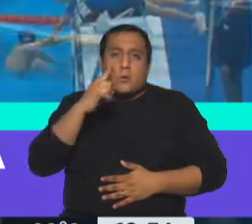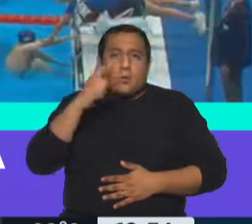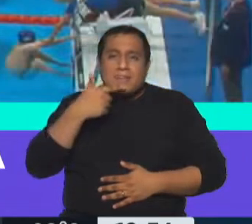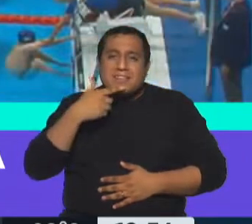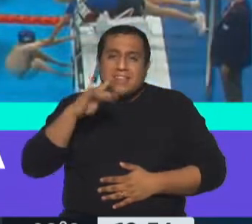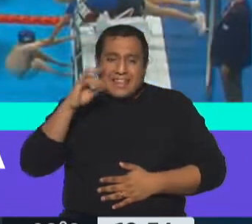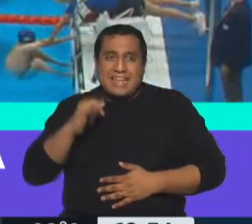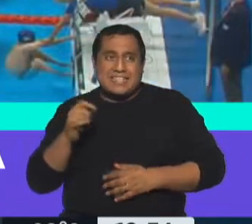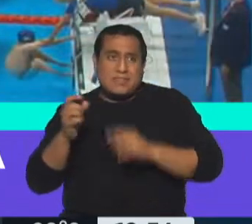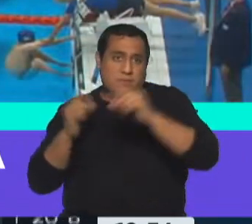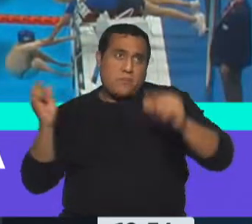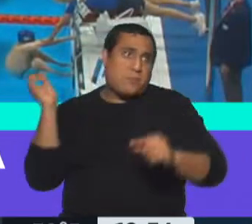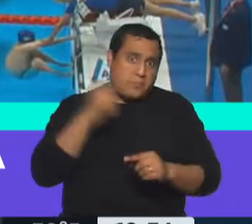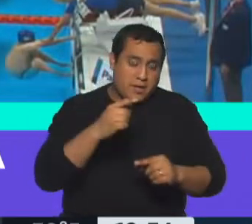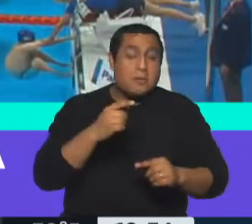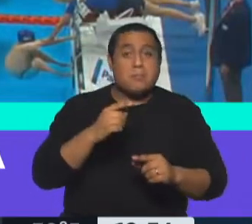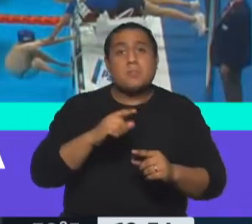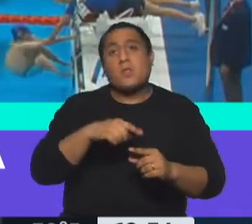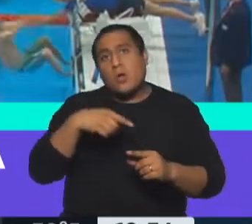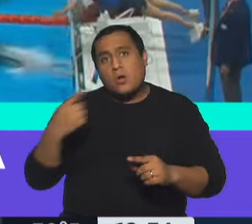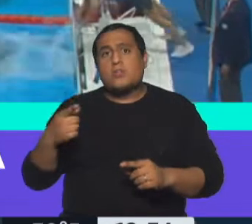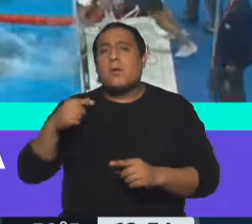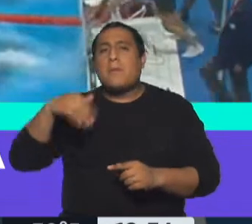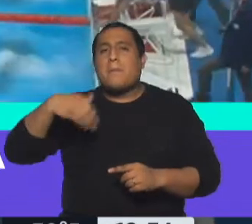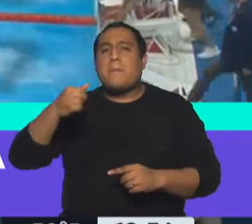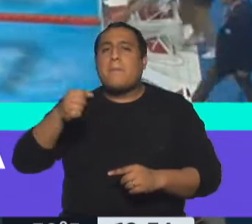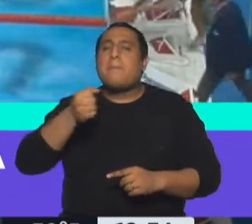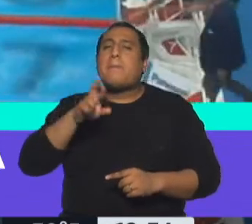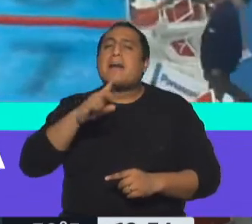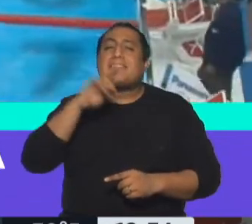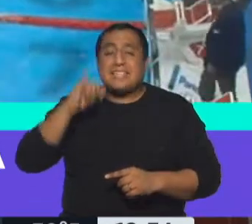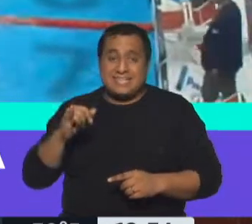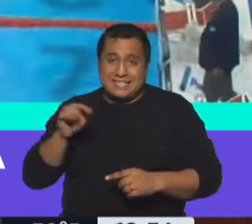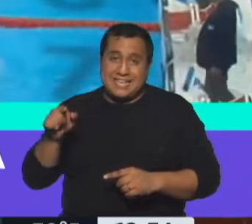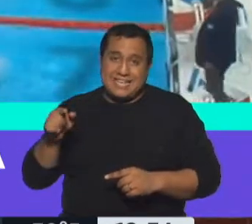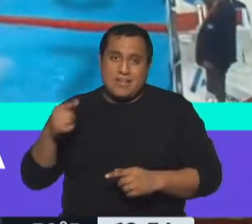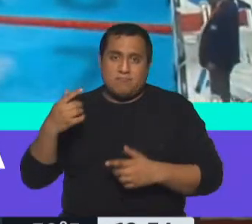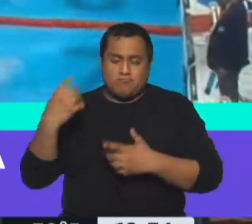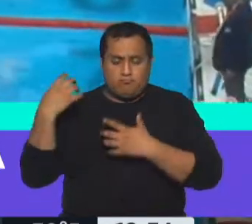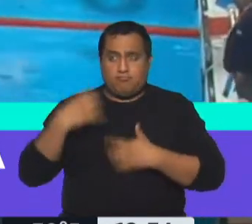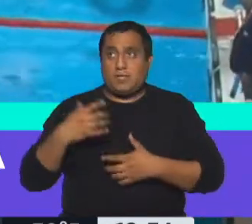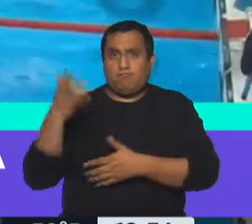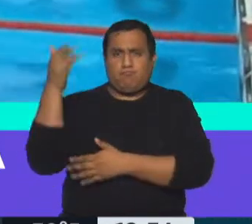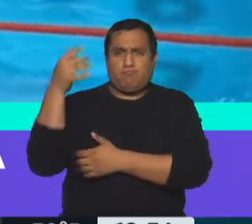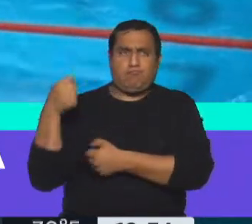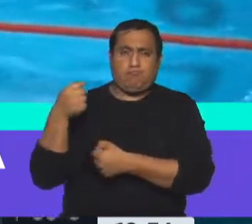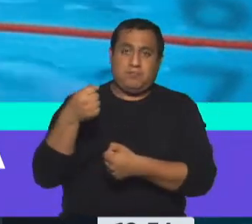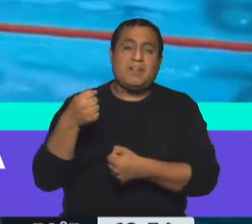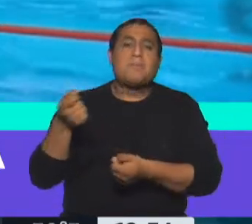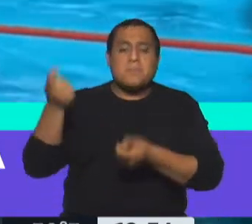bala F41, por Yanina Martínez, abanderada olímpica, paralímpica en este caso, con el